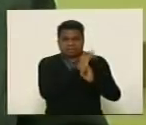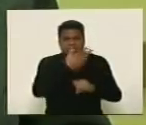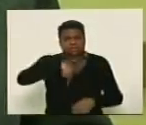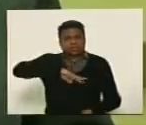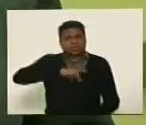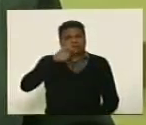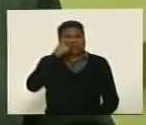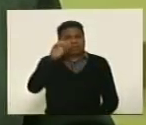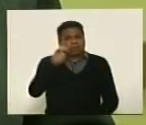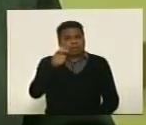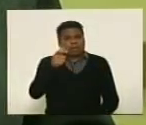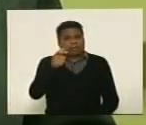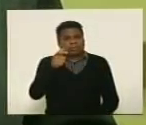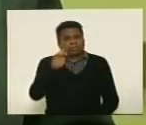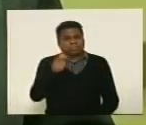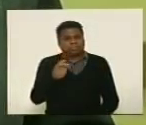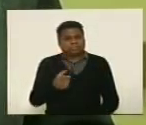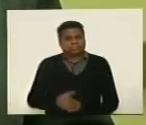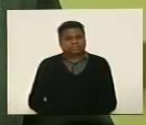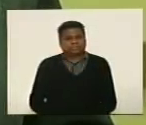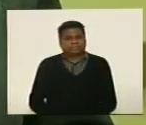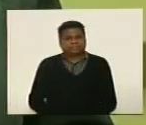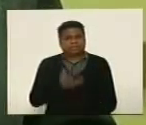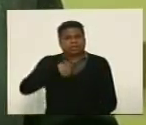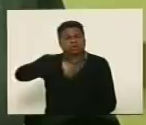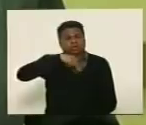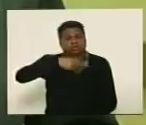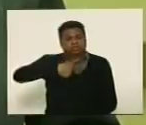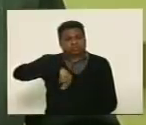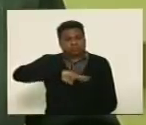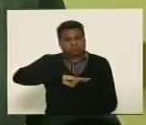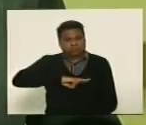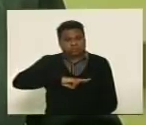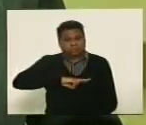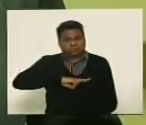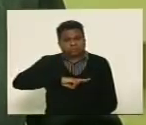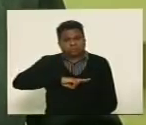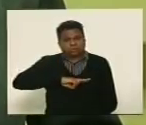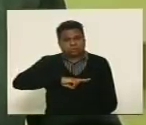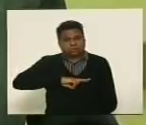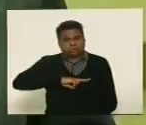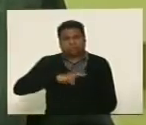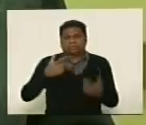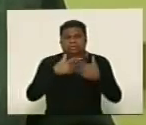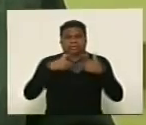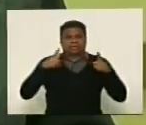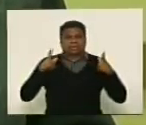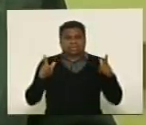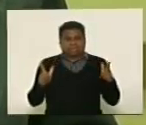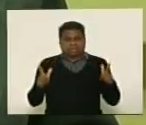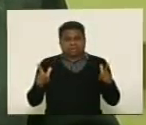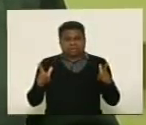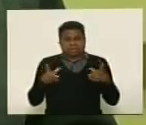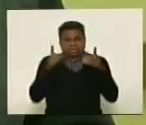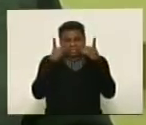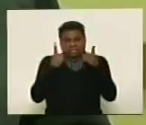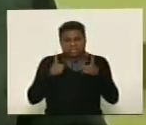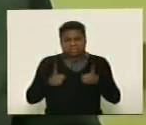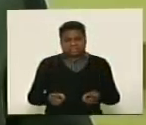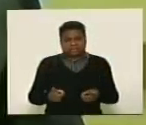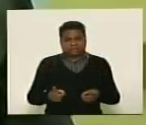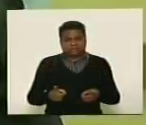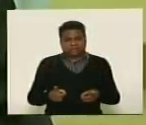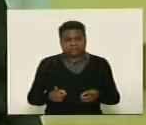va a tener más soberanía, nosotros vamos a ser más soberanos en cuanto a lo que tiene que hacer la